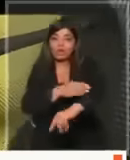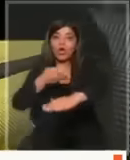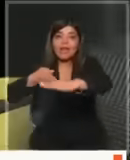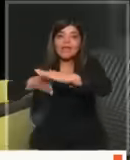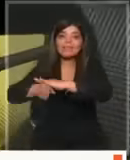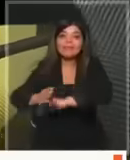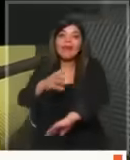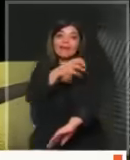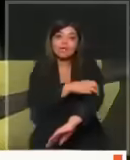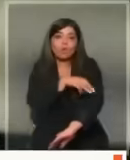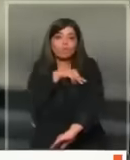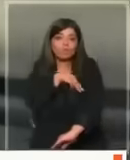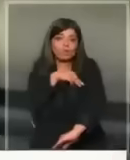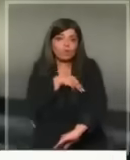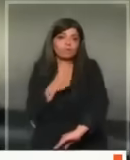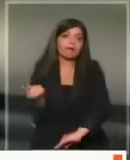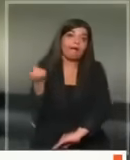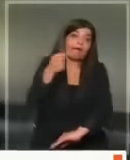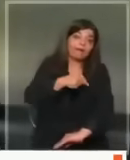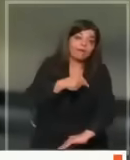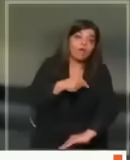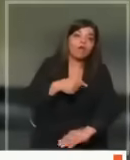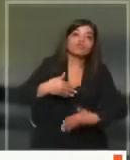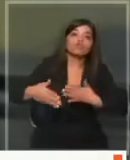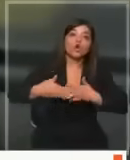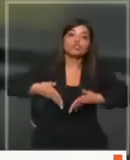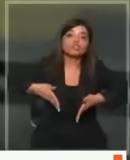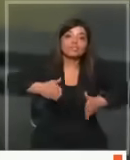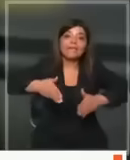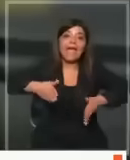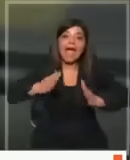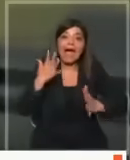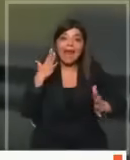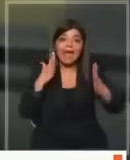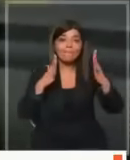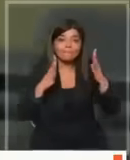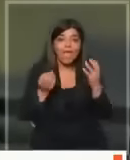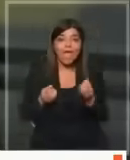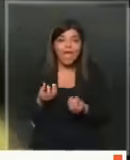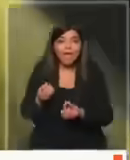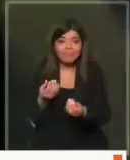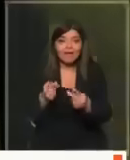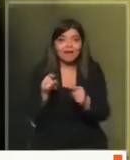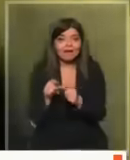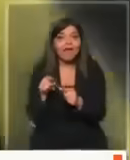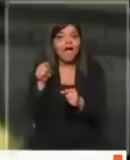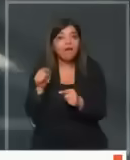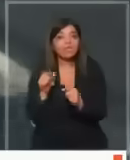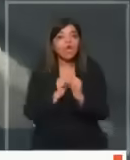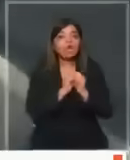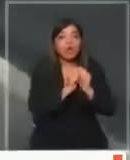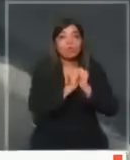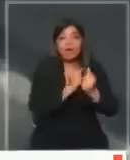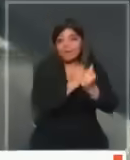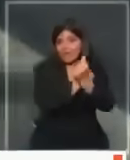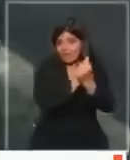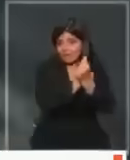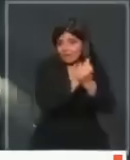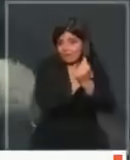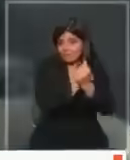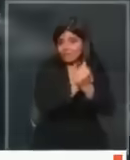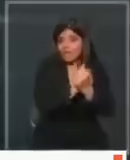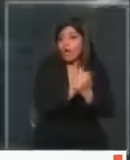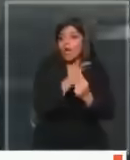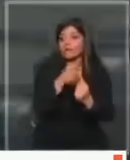región metropolitana y ahí dirigirse a General Velázquez con la Alameda. Ahora se sabe que fue acompañada de un oficial de carabineros que dijo